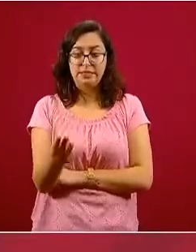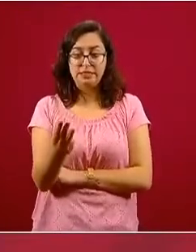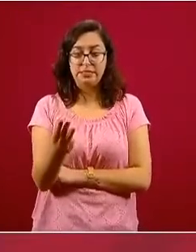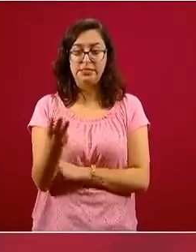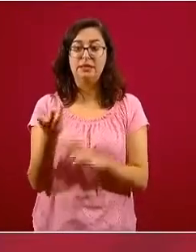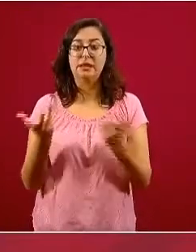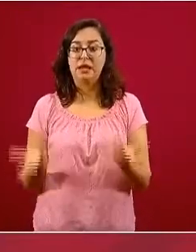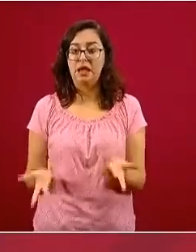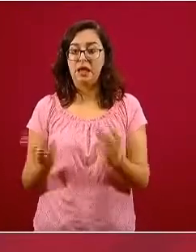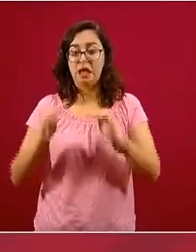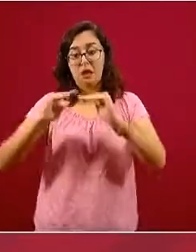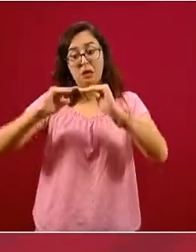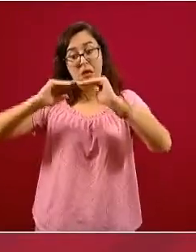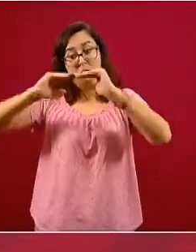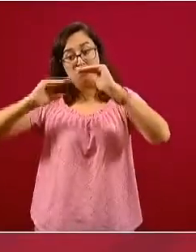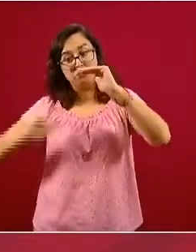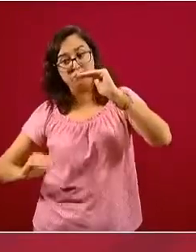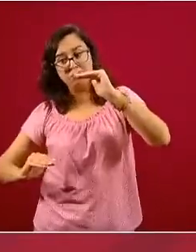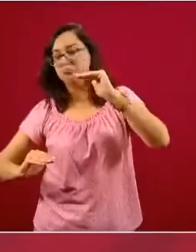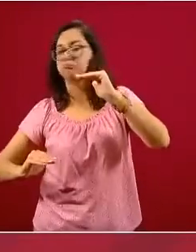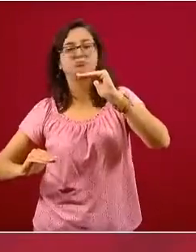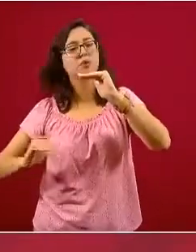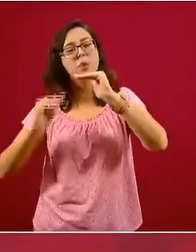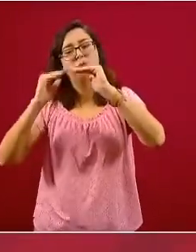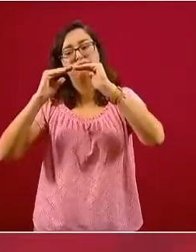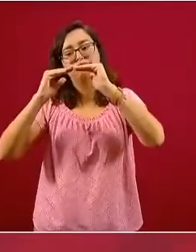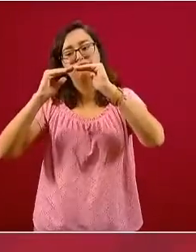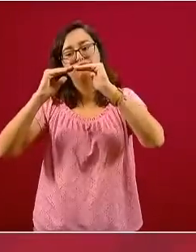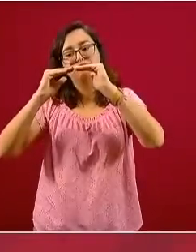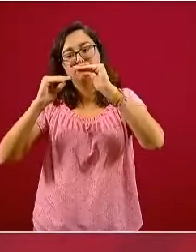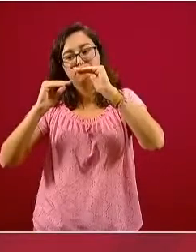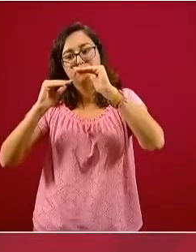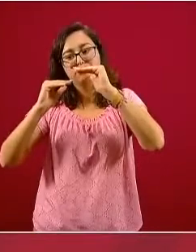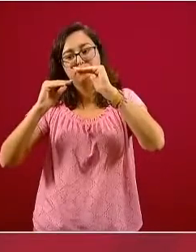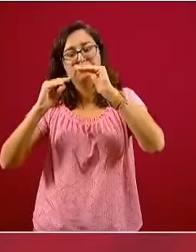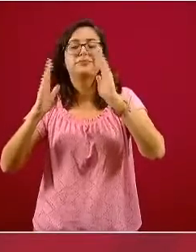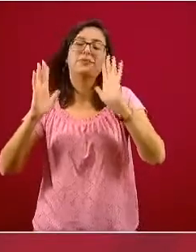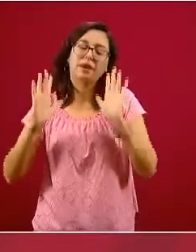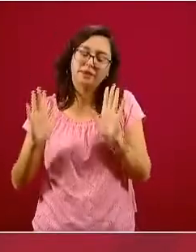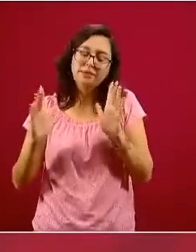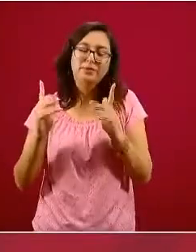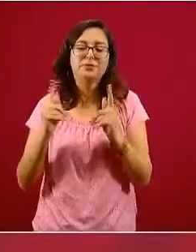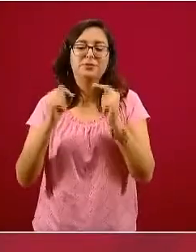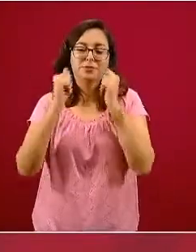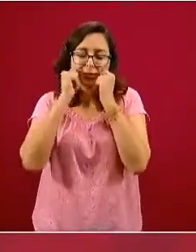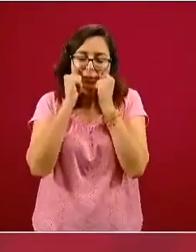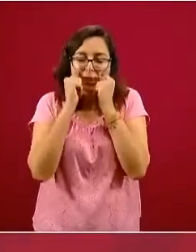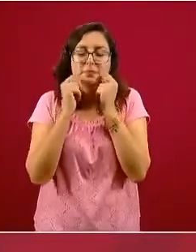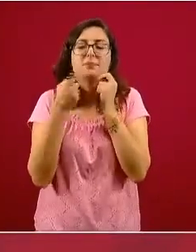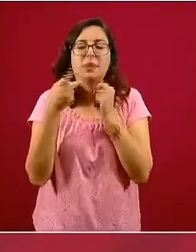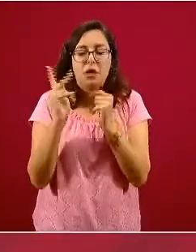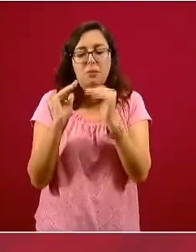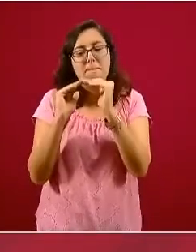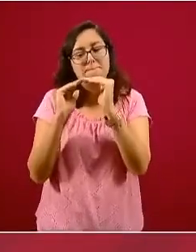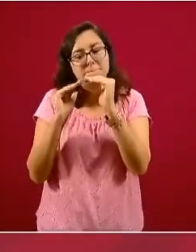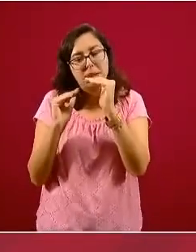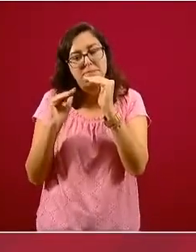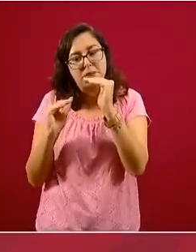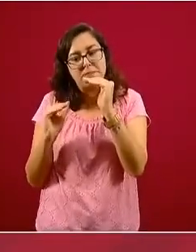el descenso ya no fue tan grande, desafortunadamente, pero sigue la tendencia al